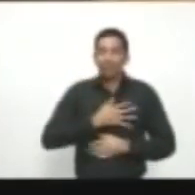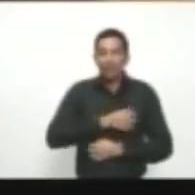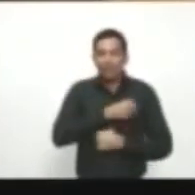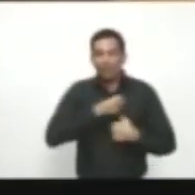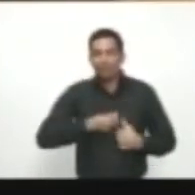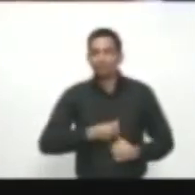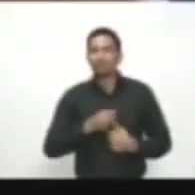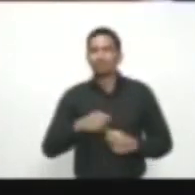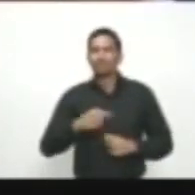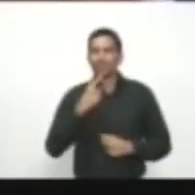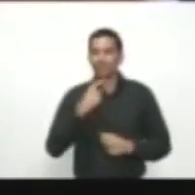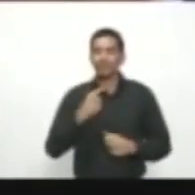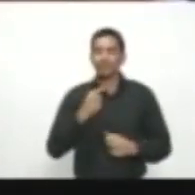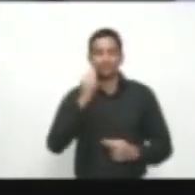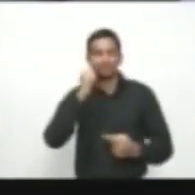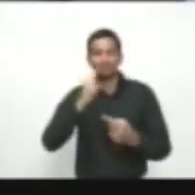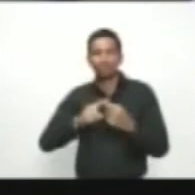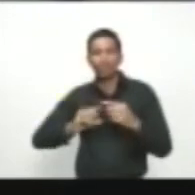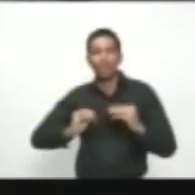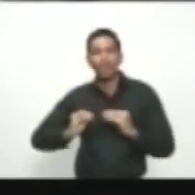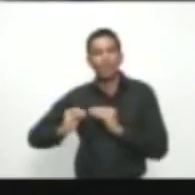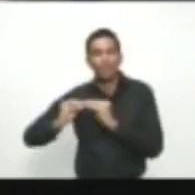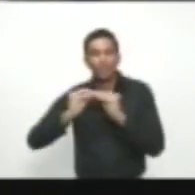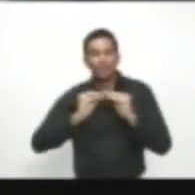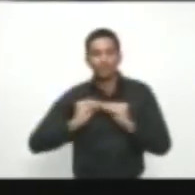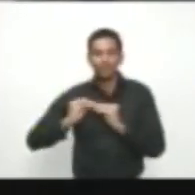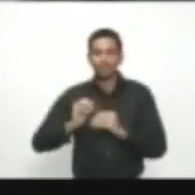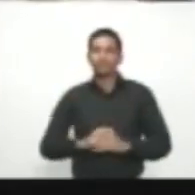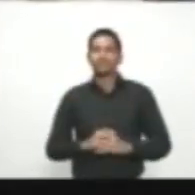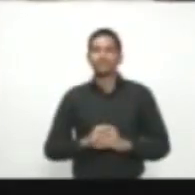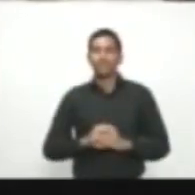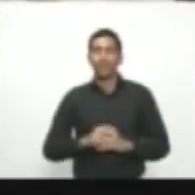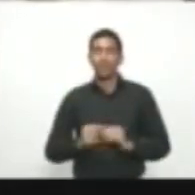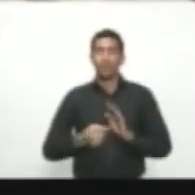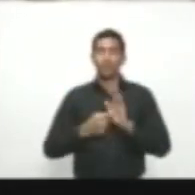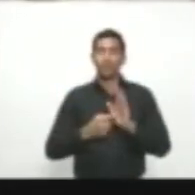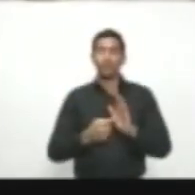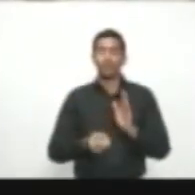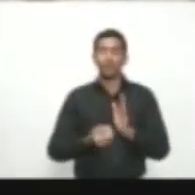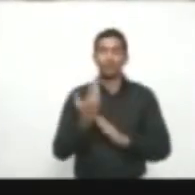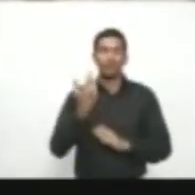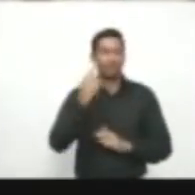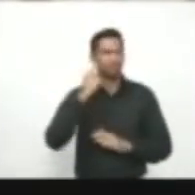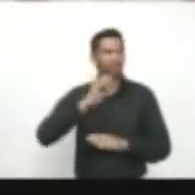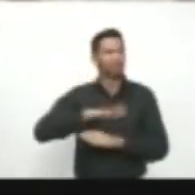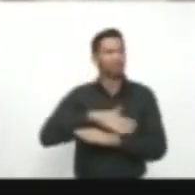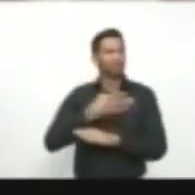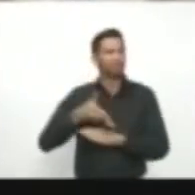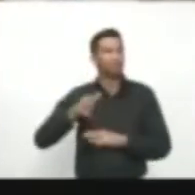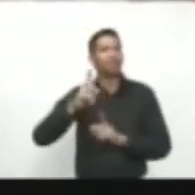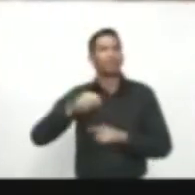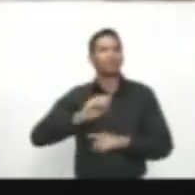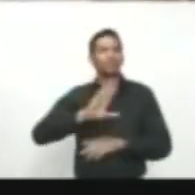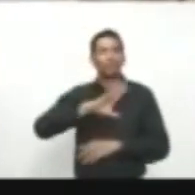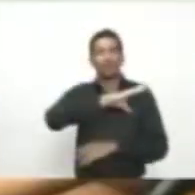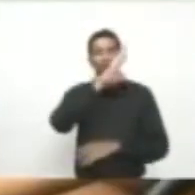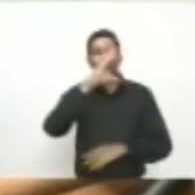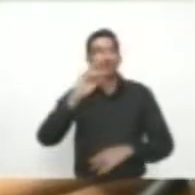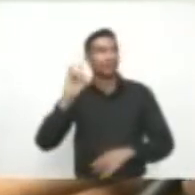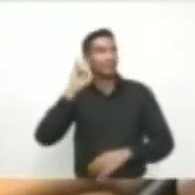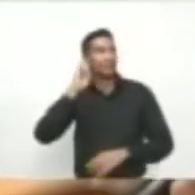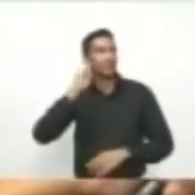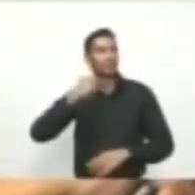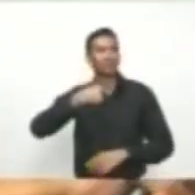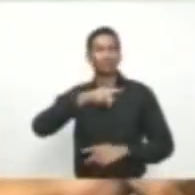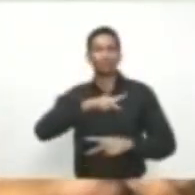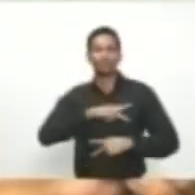sencillo Por Tus Besos, en donde muestra una faceta diferente, vinculando sonidos actuales y lo contagioso de la región caribe colombiana. Yo